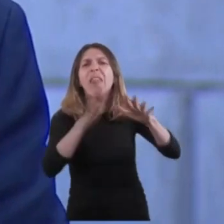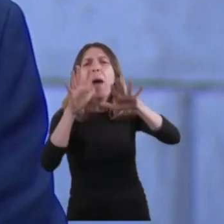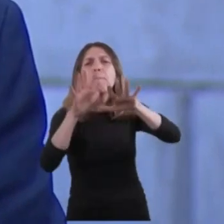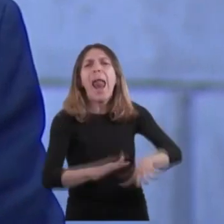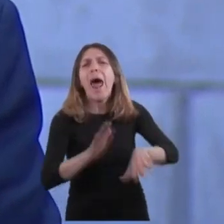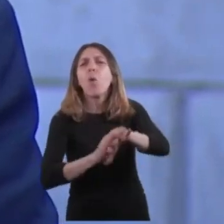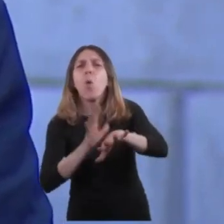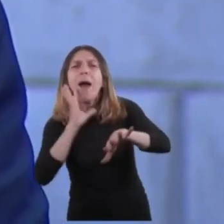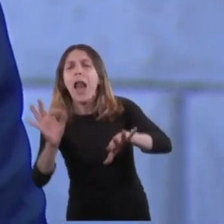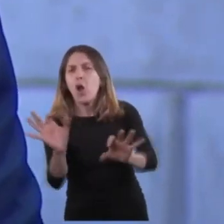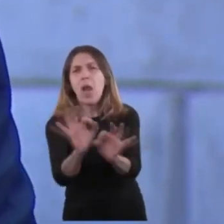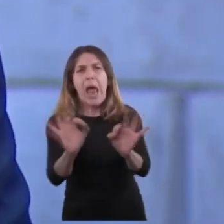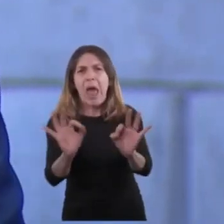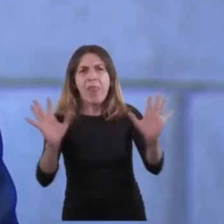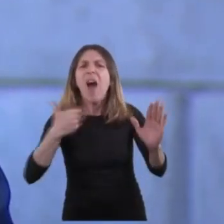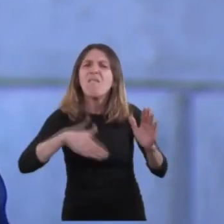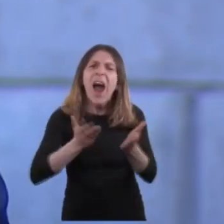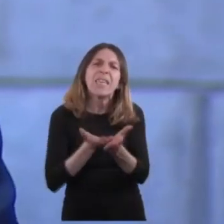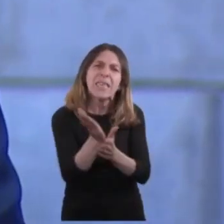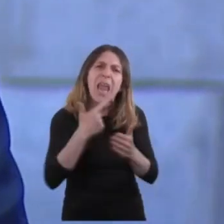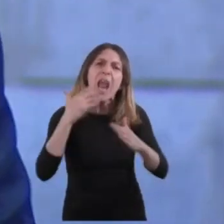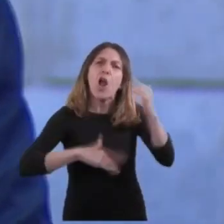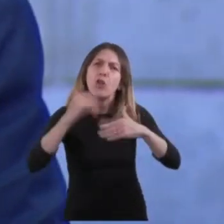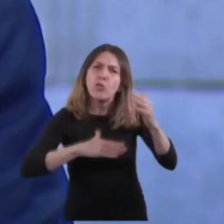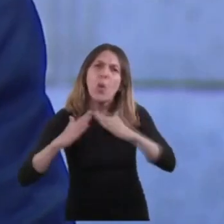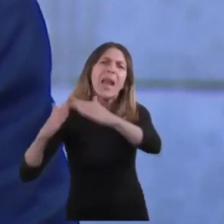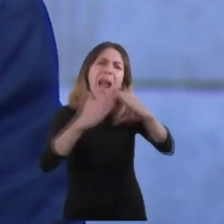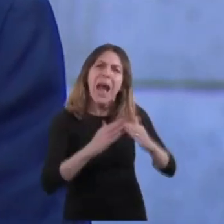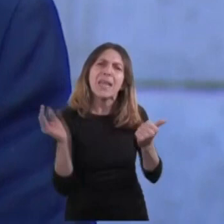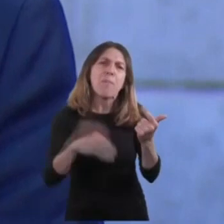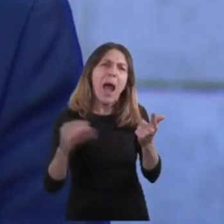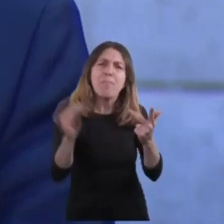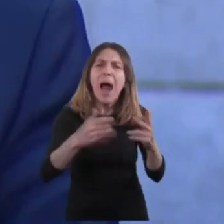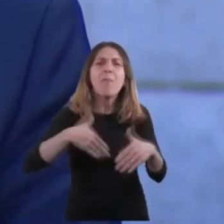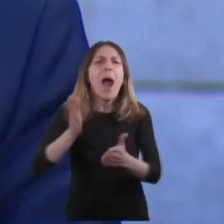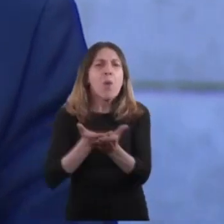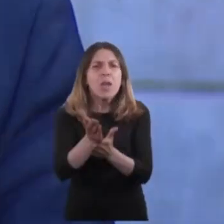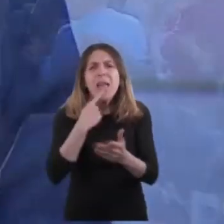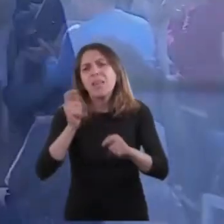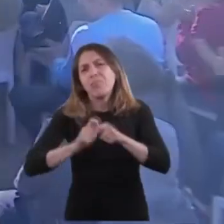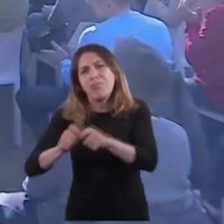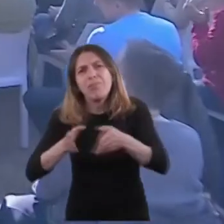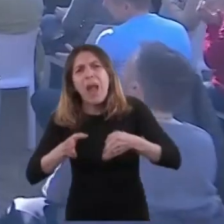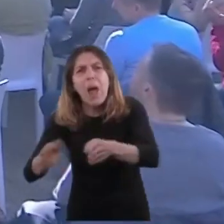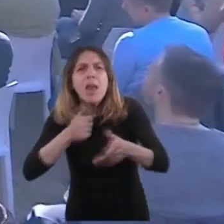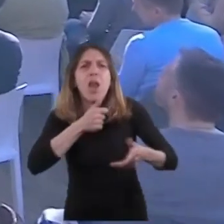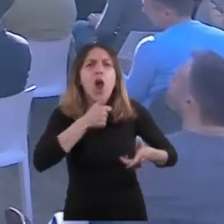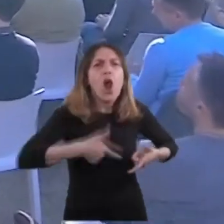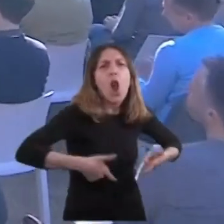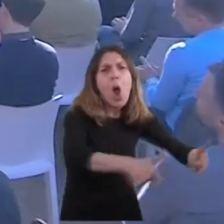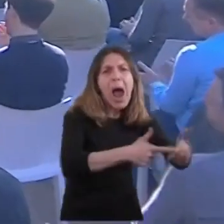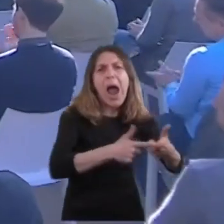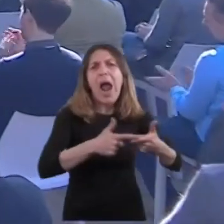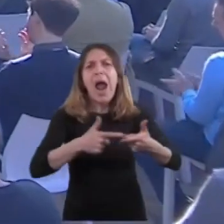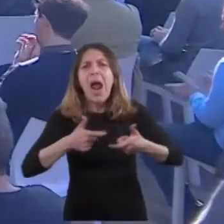nada. Vamos a seguir construyendo casas y vamos a seguir haciendo los caminos, las cloacas, las